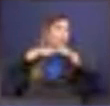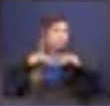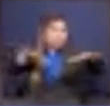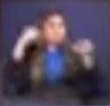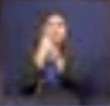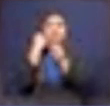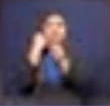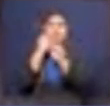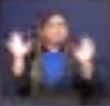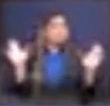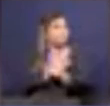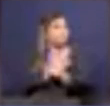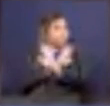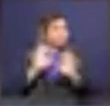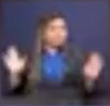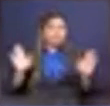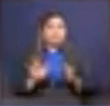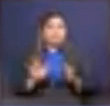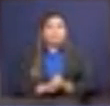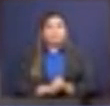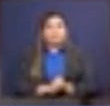de bloques.